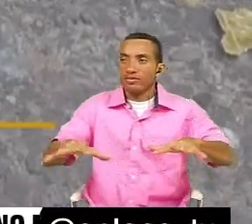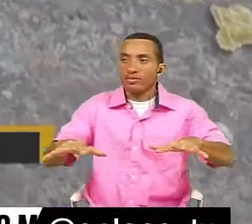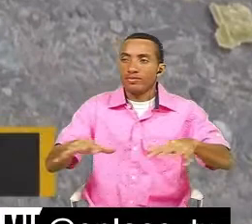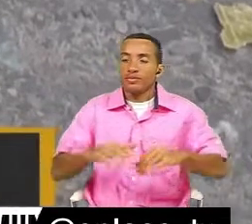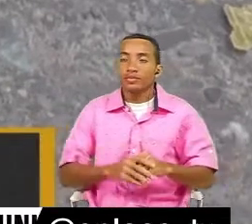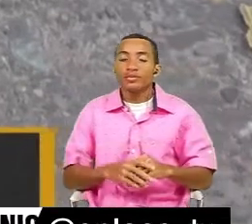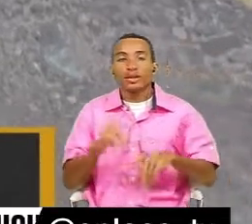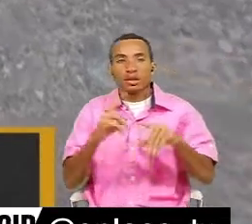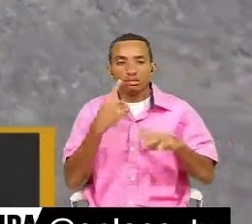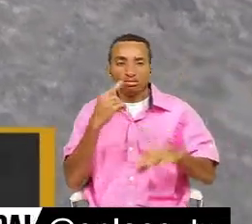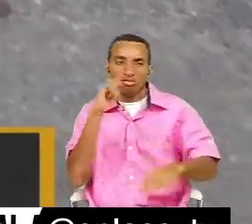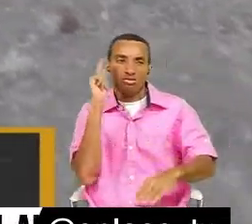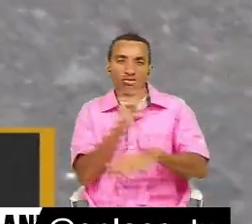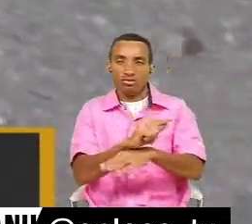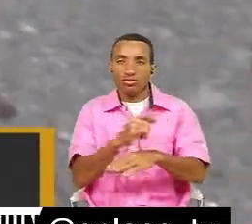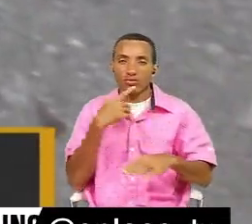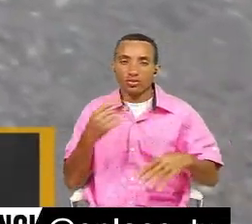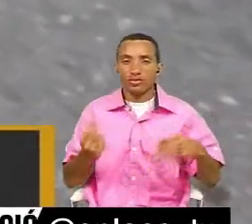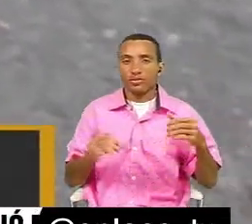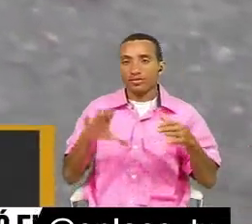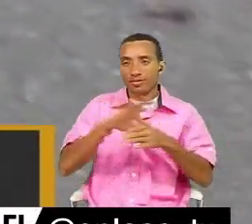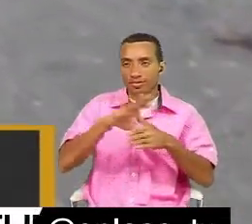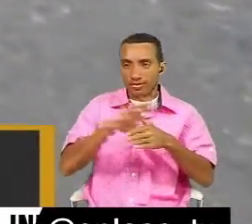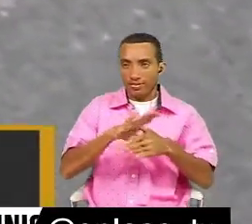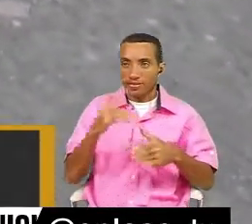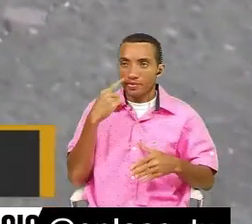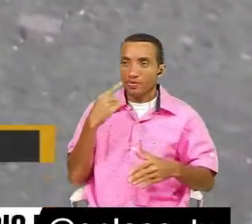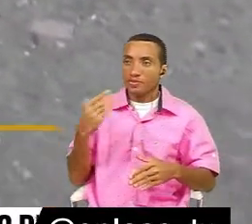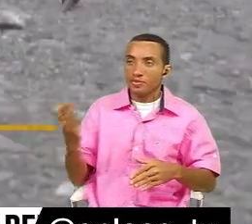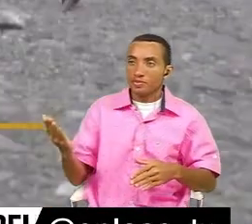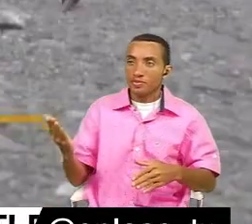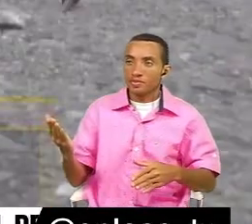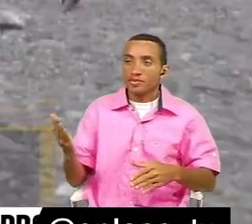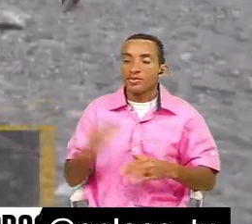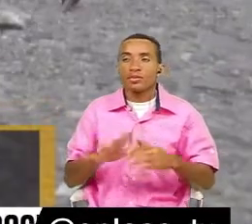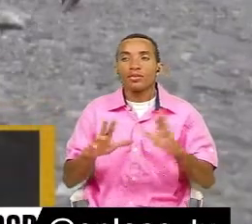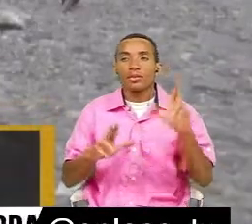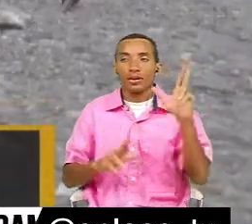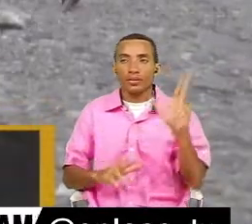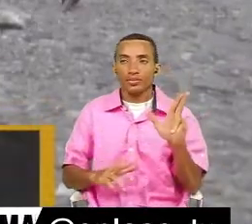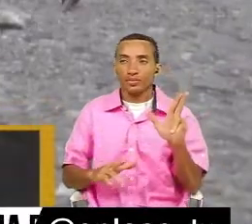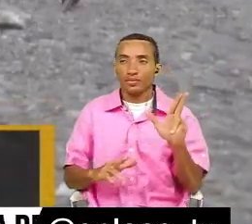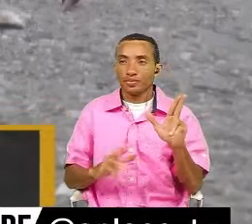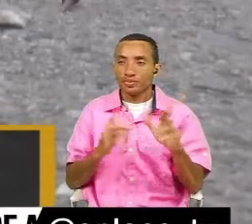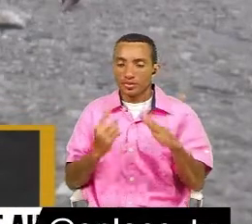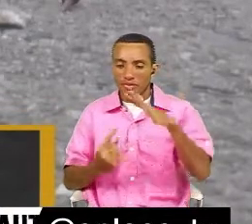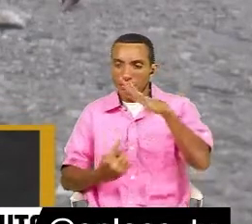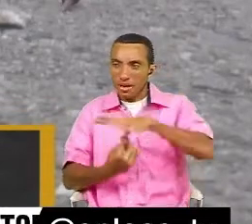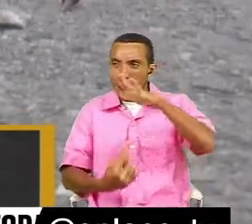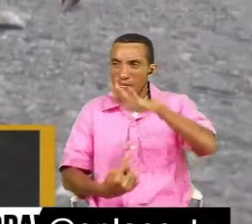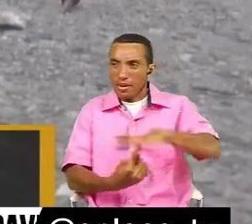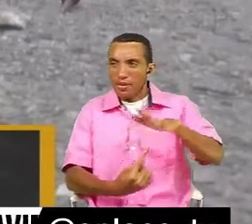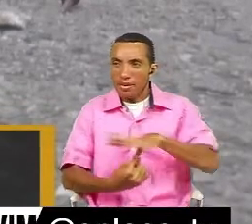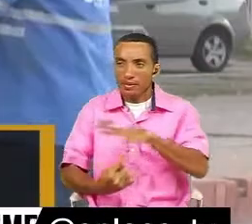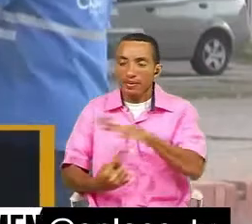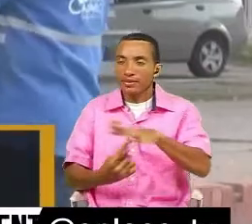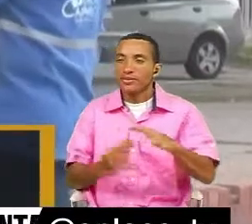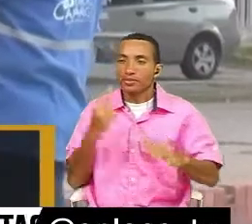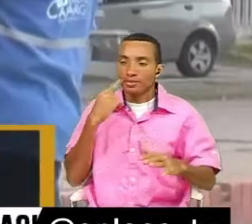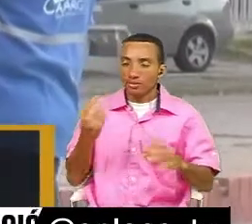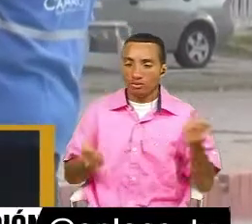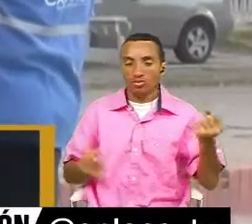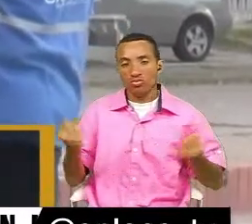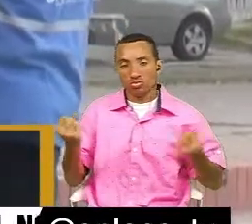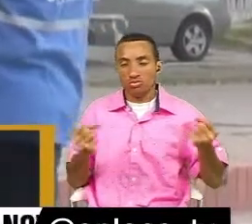Con una buena cantidad de tachuelas, así amaneció la bahía del Parque Camilo Torres, donde llegan los buses intermunicipales a dejar